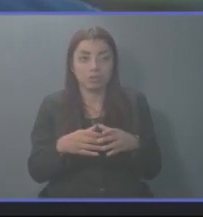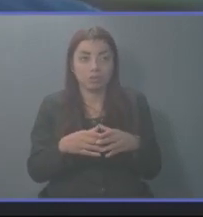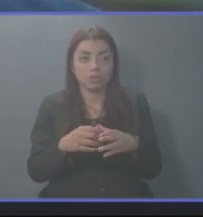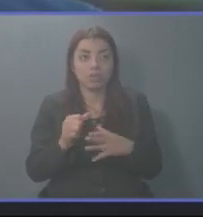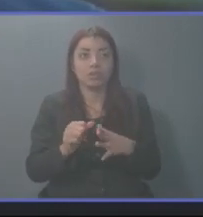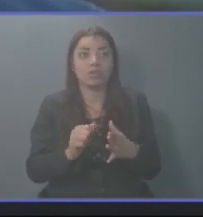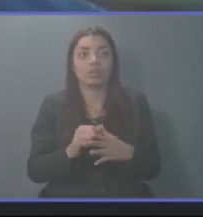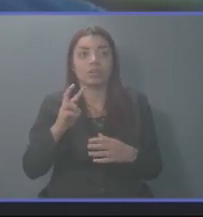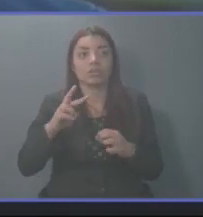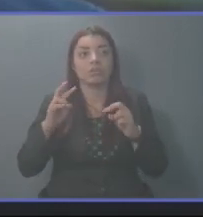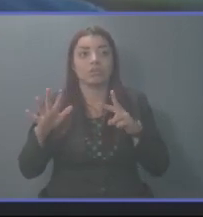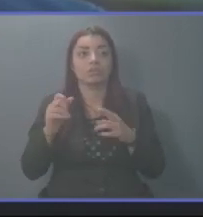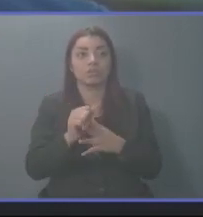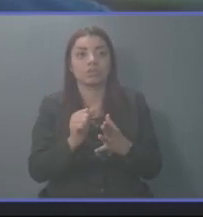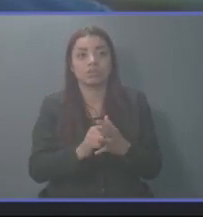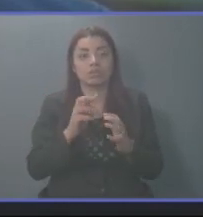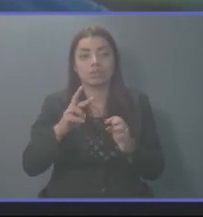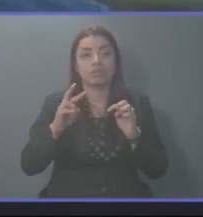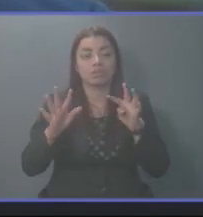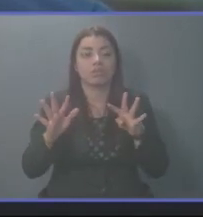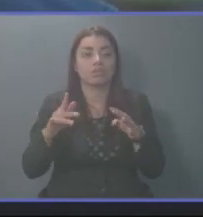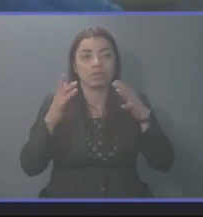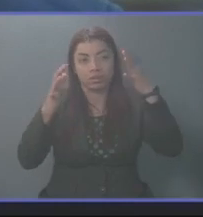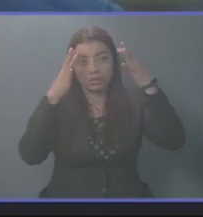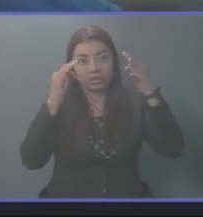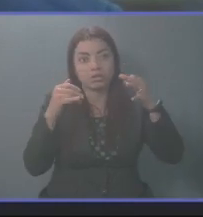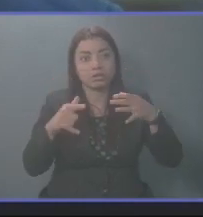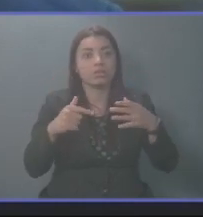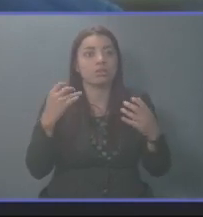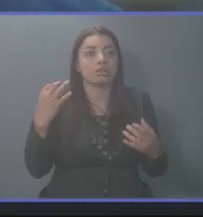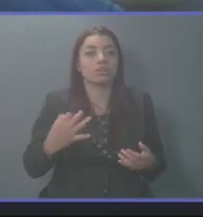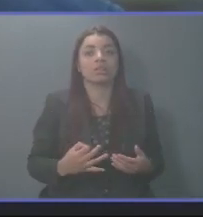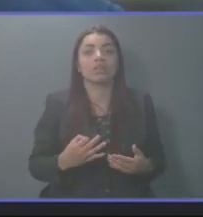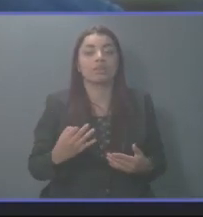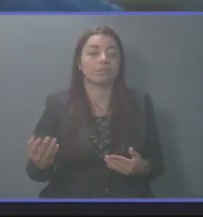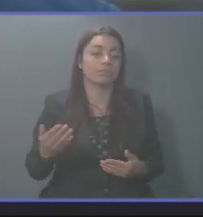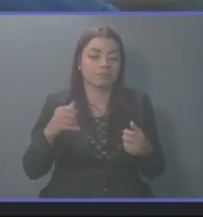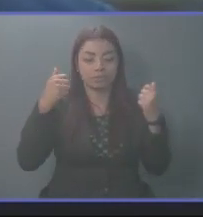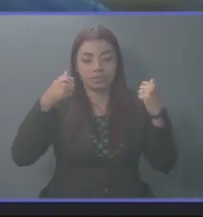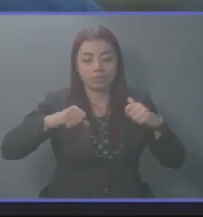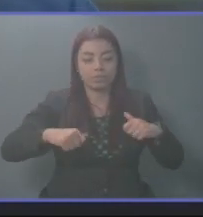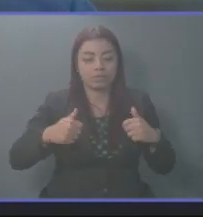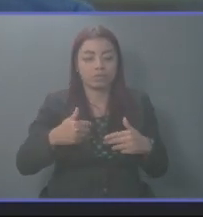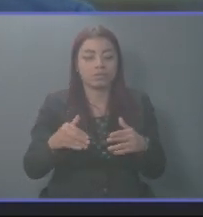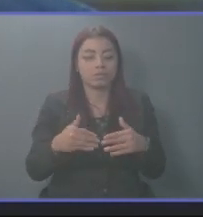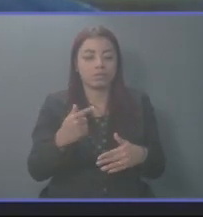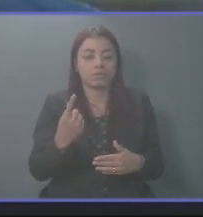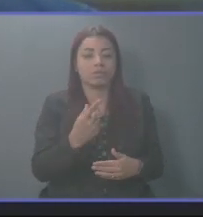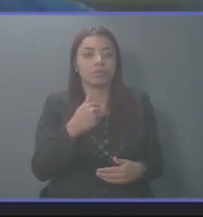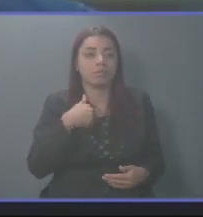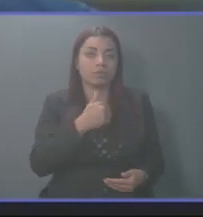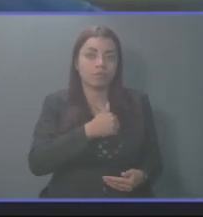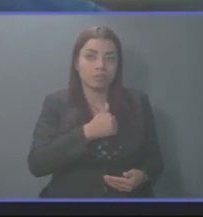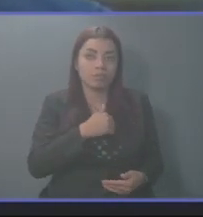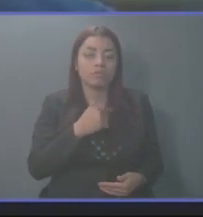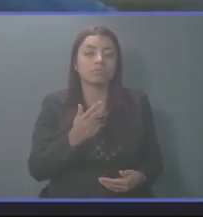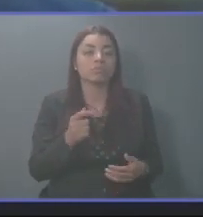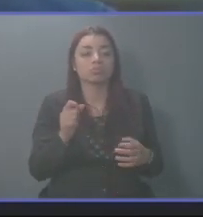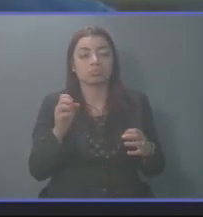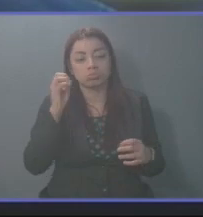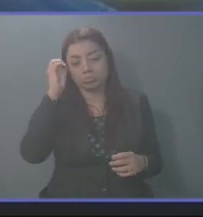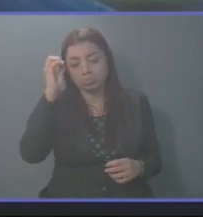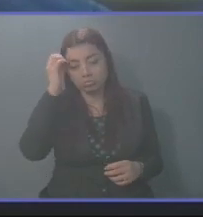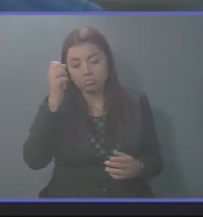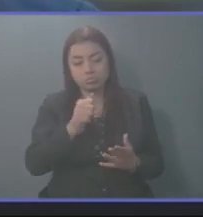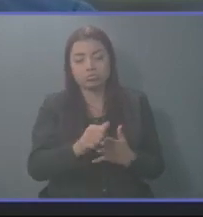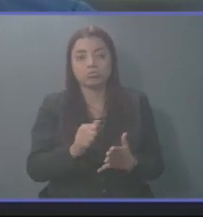los artículos 27 y 29, las decisiones que emanen de su seno deberán ser aprobadas por la mayoría de sus miembros. Atendiendo la observación